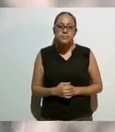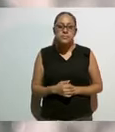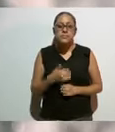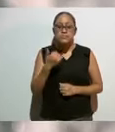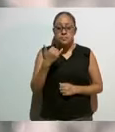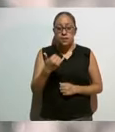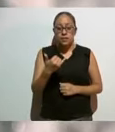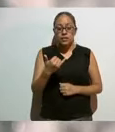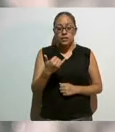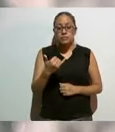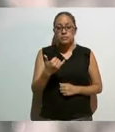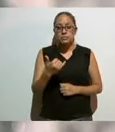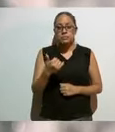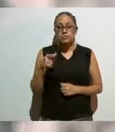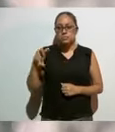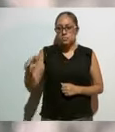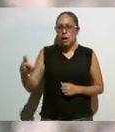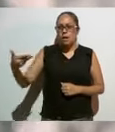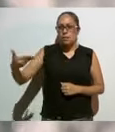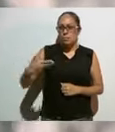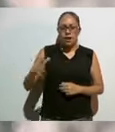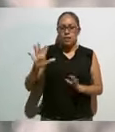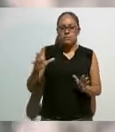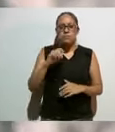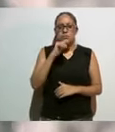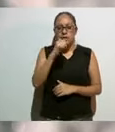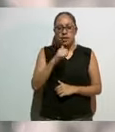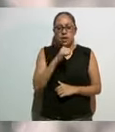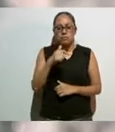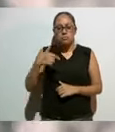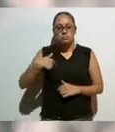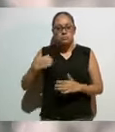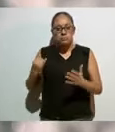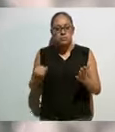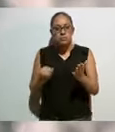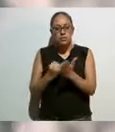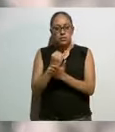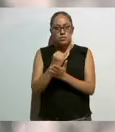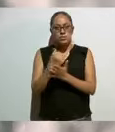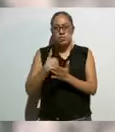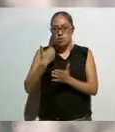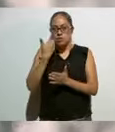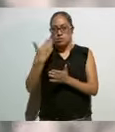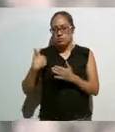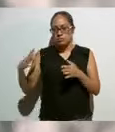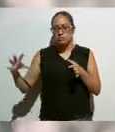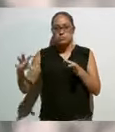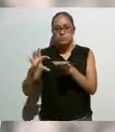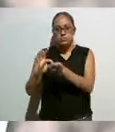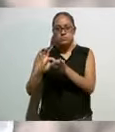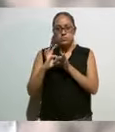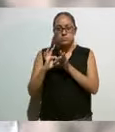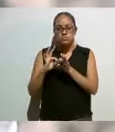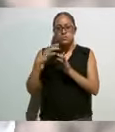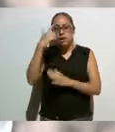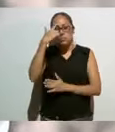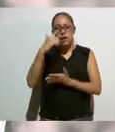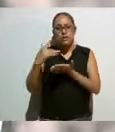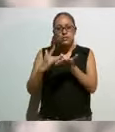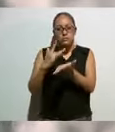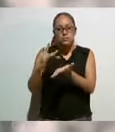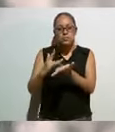sin pedir nada a cambio, decidió aliarse con nosotros, ayudarnos,